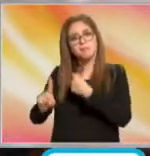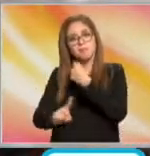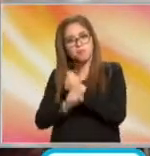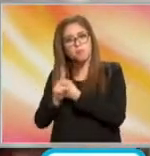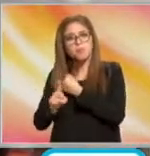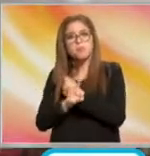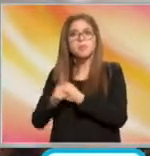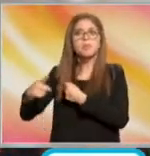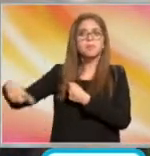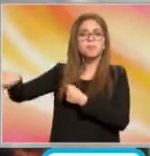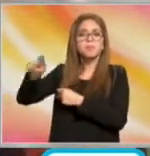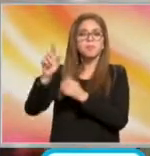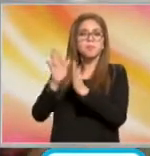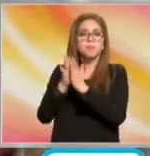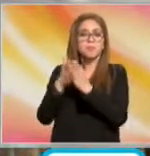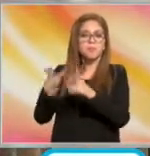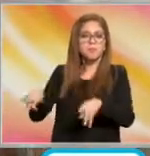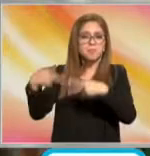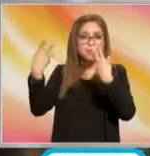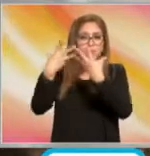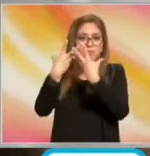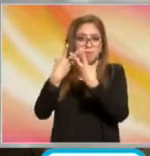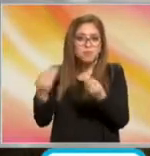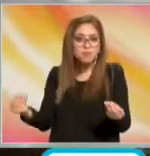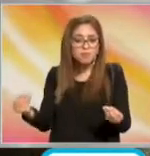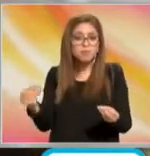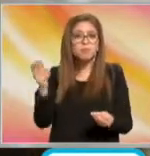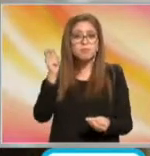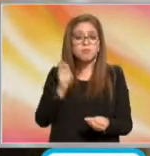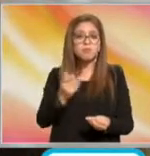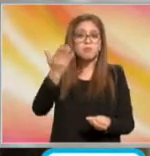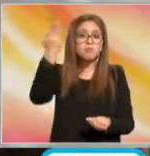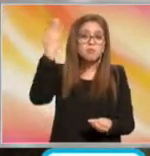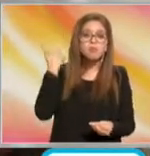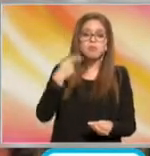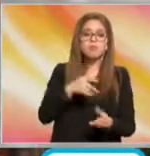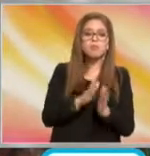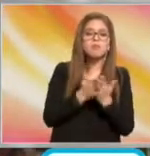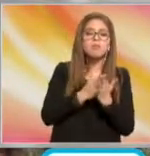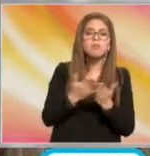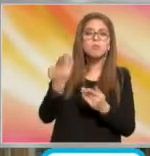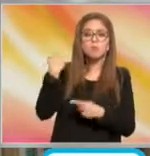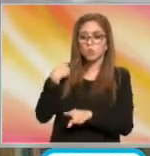que han desaparecido últimamente, sobre todo, bueno, me preocupa las de usado.